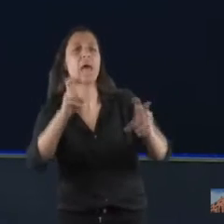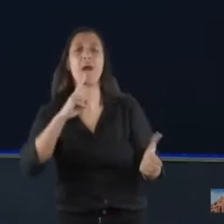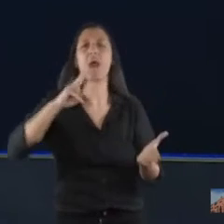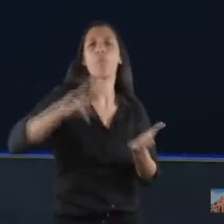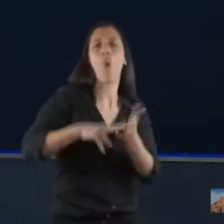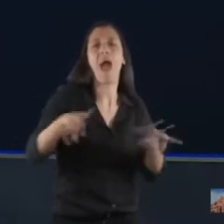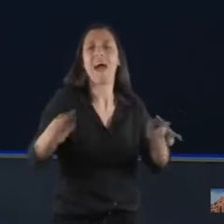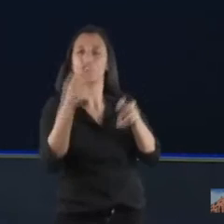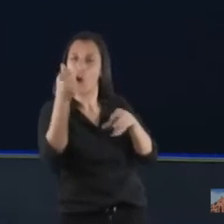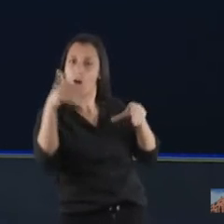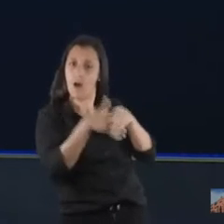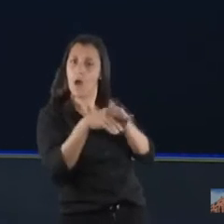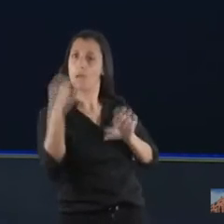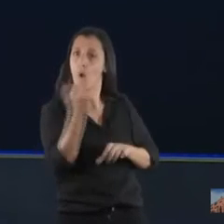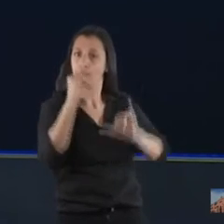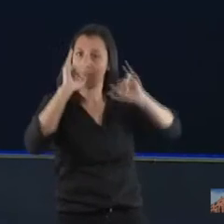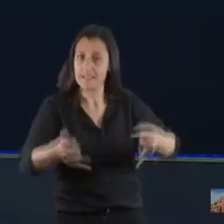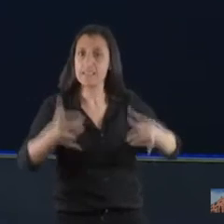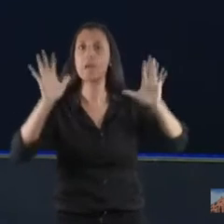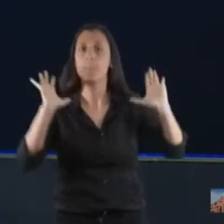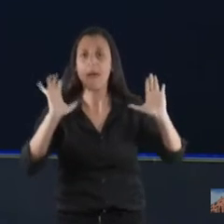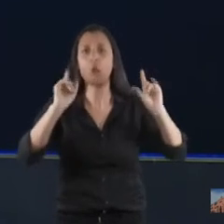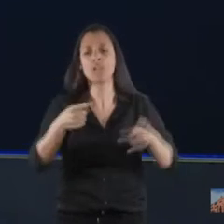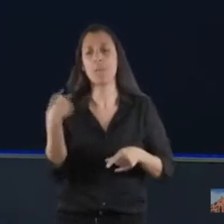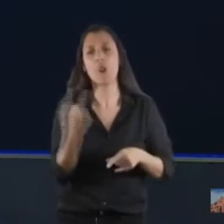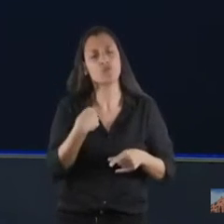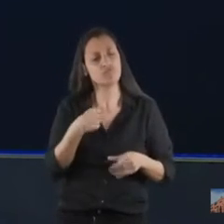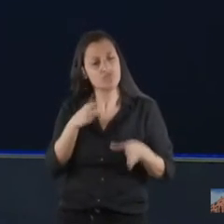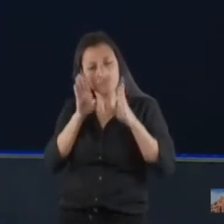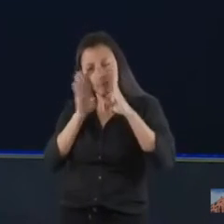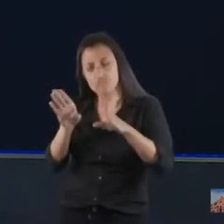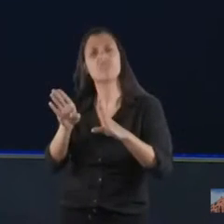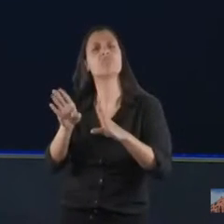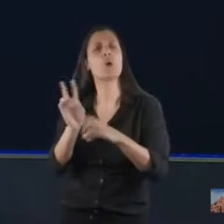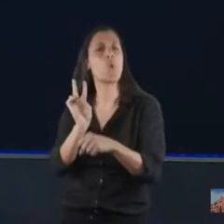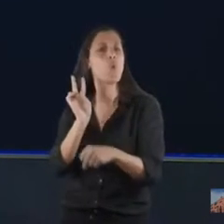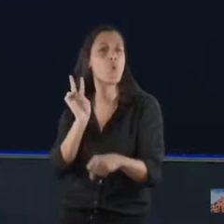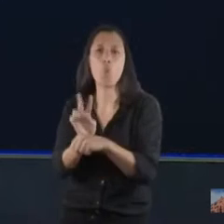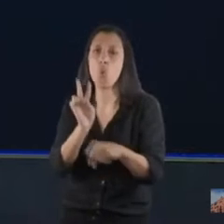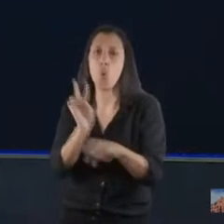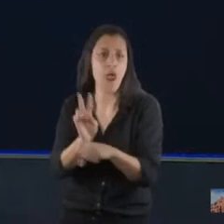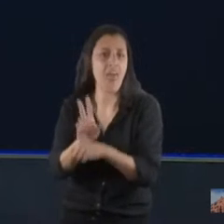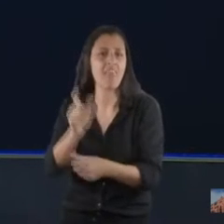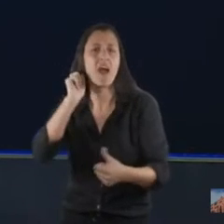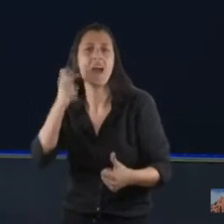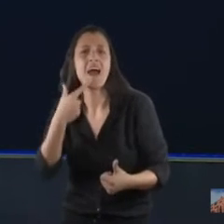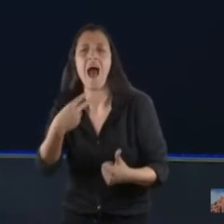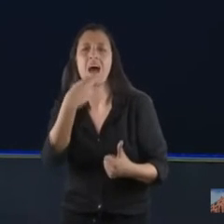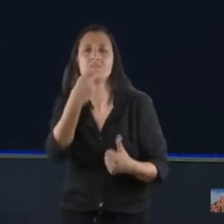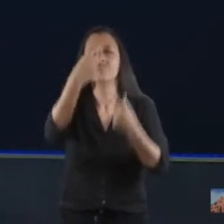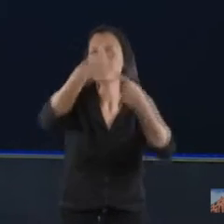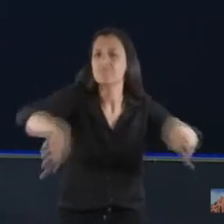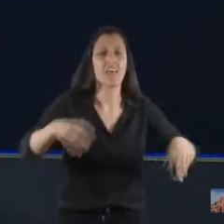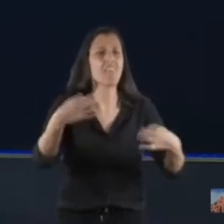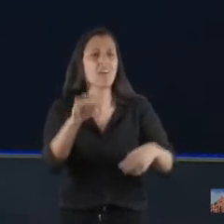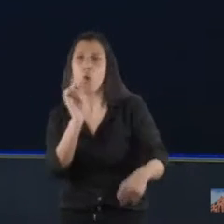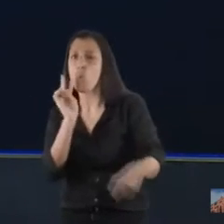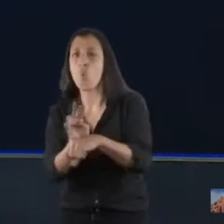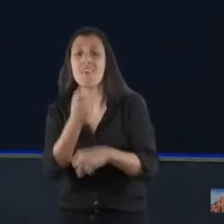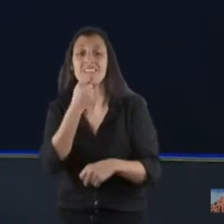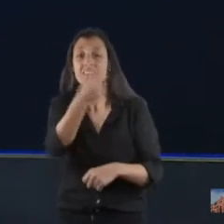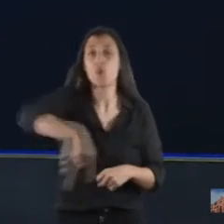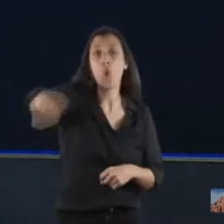importante lo estaremos desde el cuidado del recurso porque si uno aprende hoy